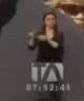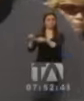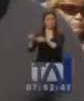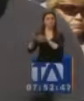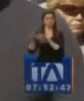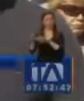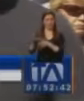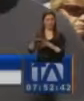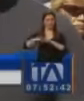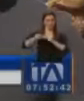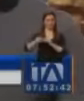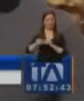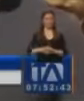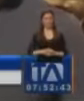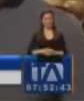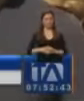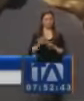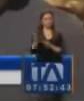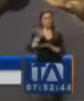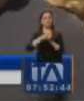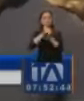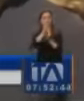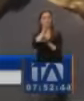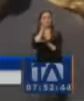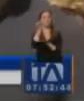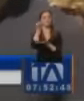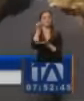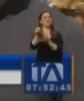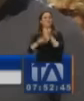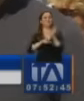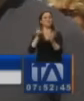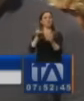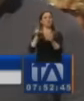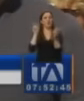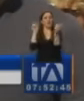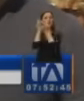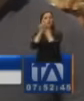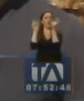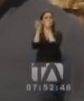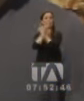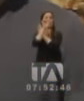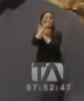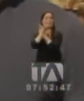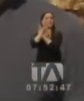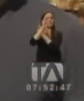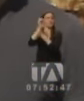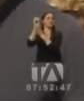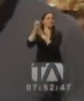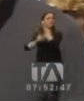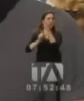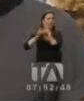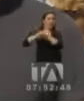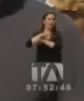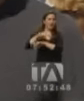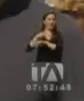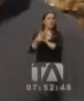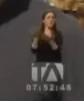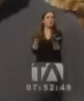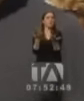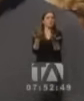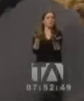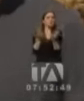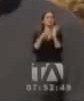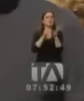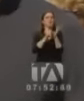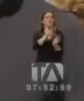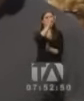a haber, se beneficia esto a 200.000 personas, pero solamente puede transportar 3.600 en una hora pico. Eso significa que solamente el 2% de la población de